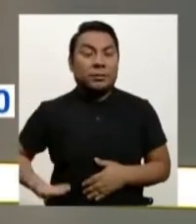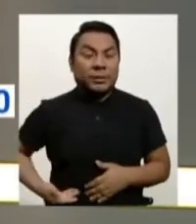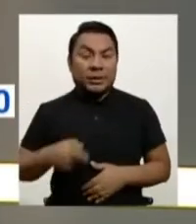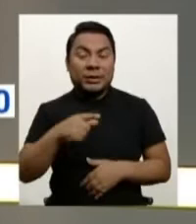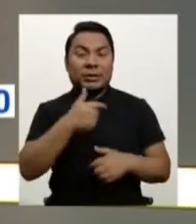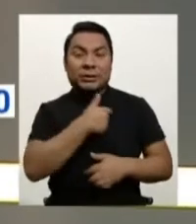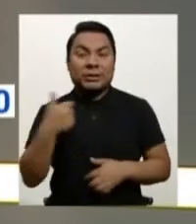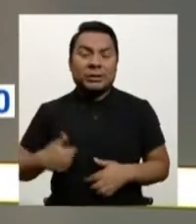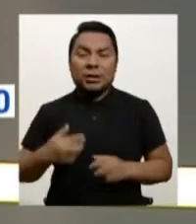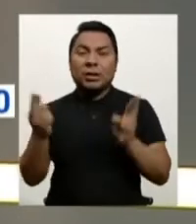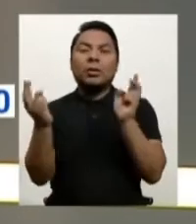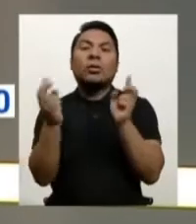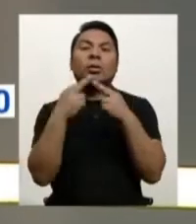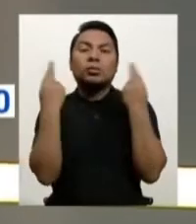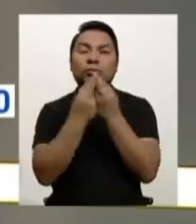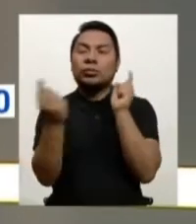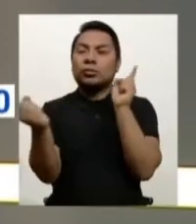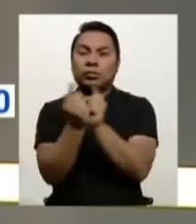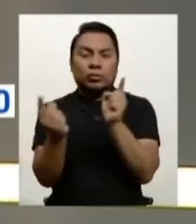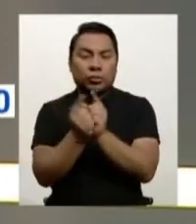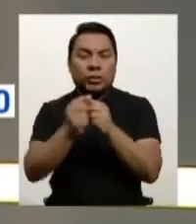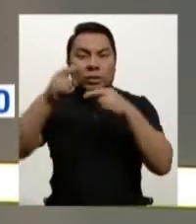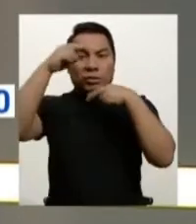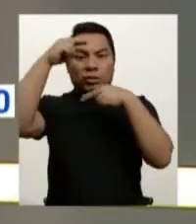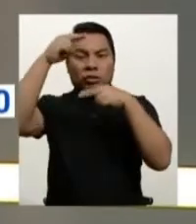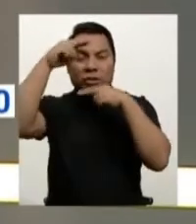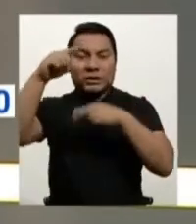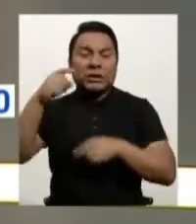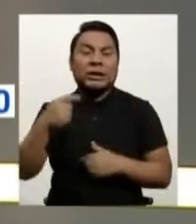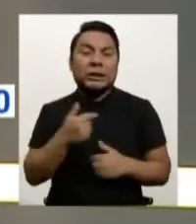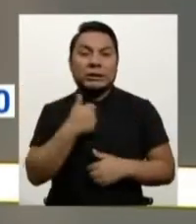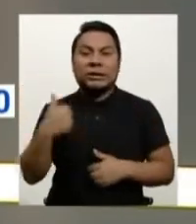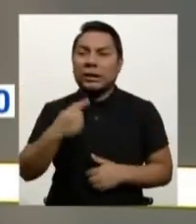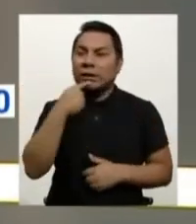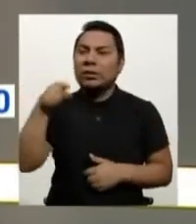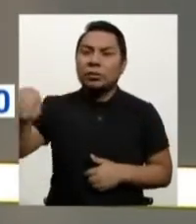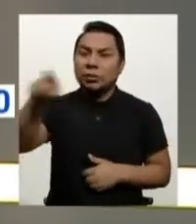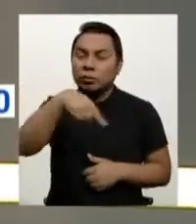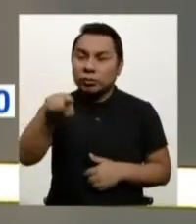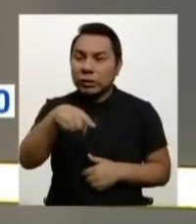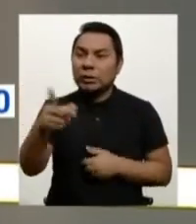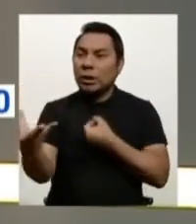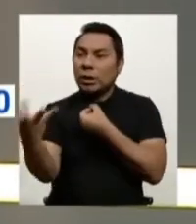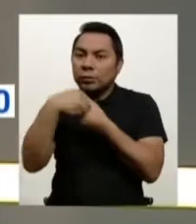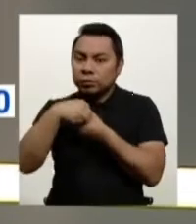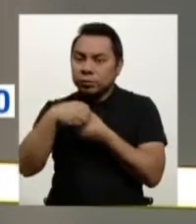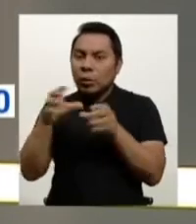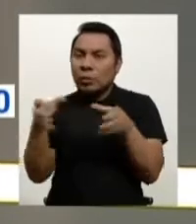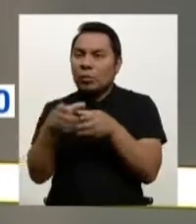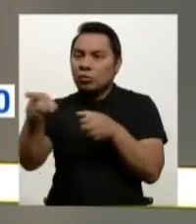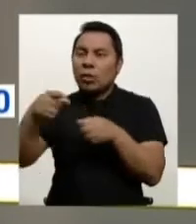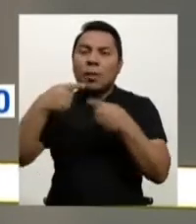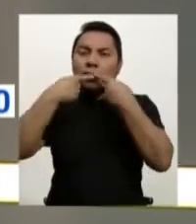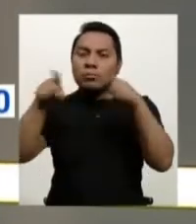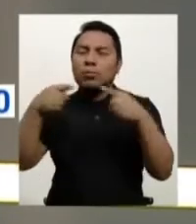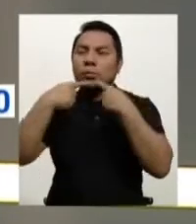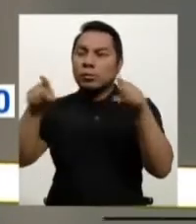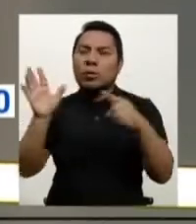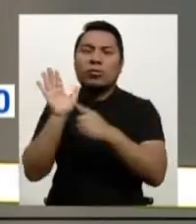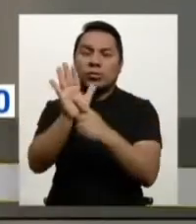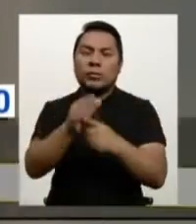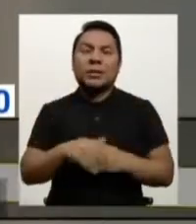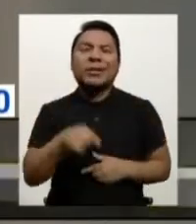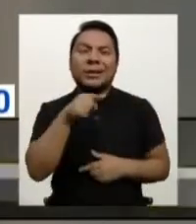por ejemplo, con las agencias de noticias chinas y les dijo, ustedes son un vocero del partido. No, o sea, esta idea de